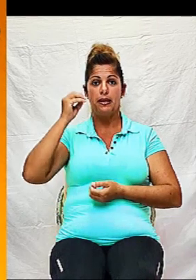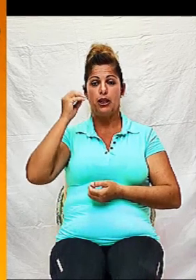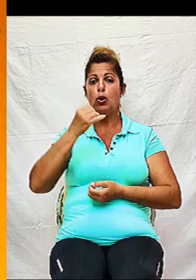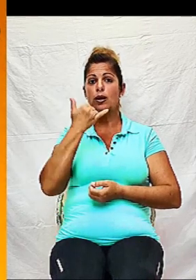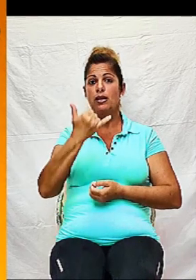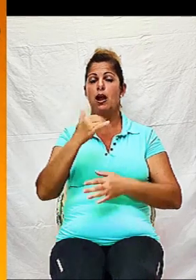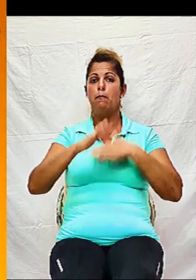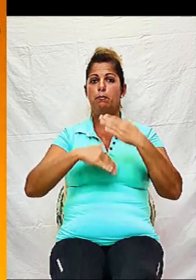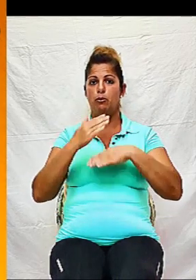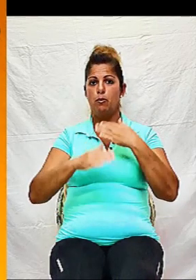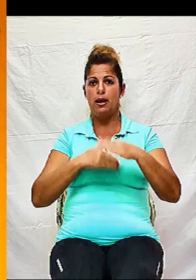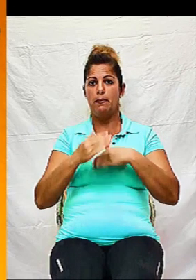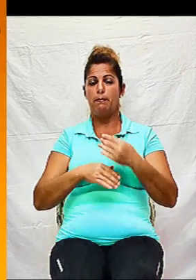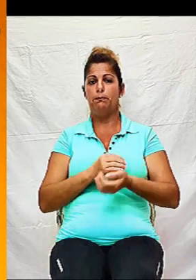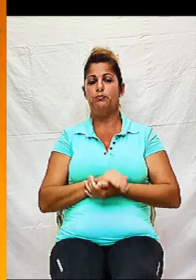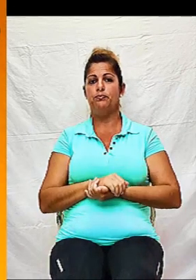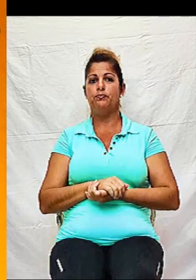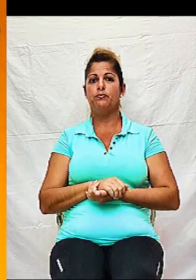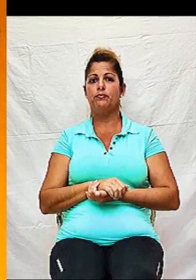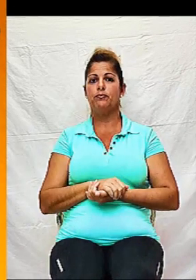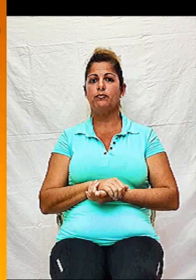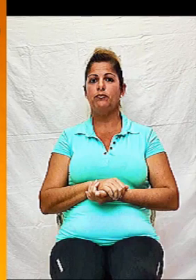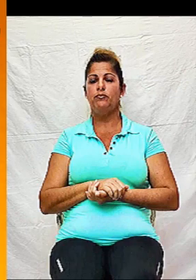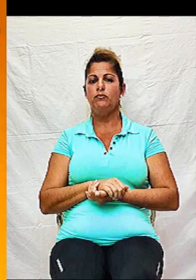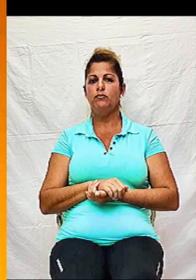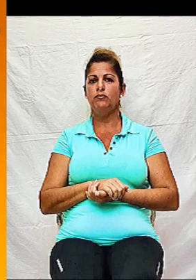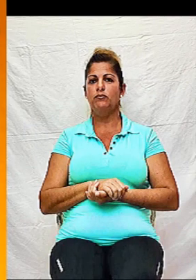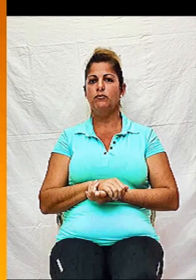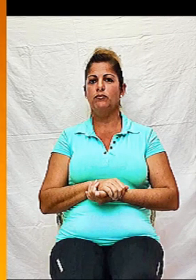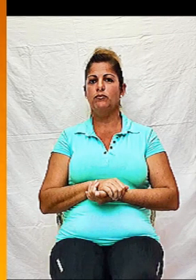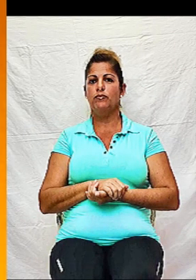El pensamiento y el problema.